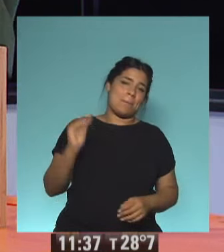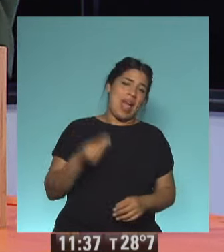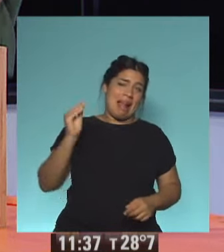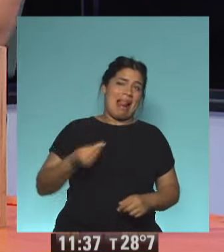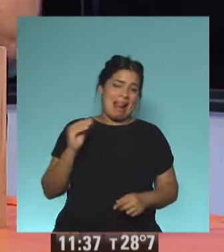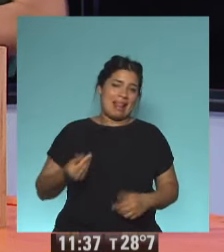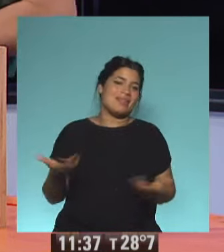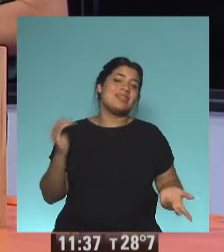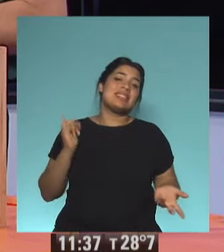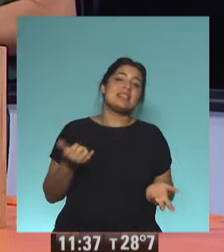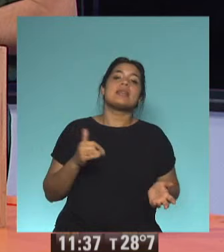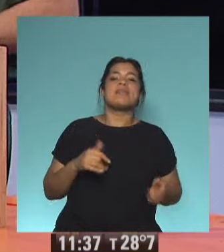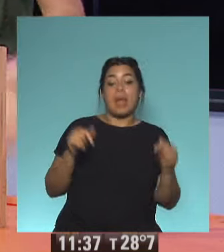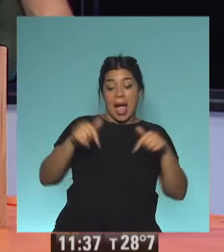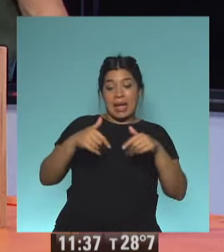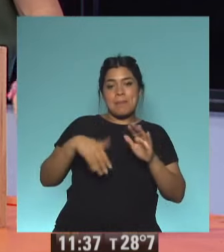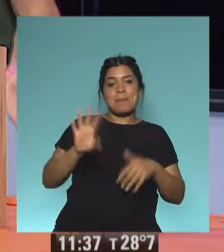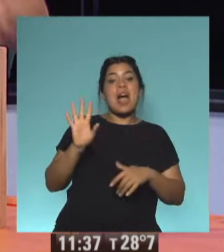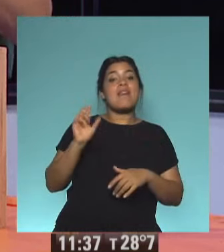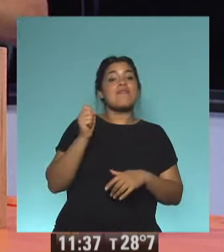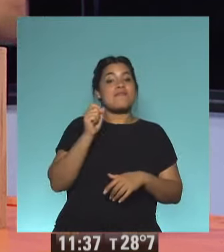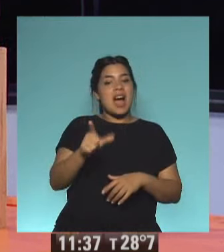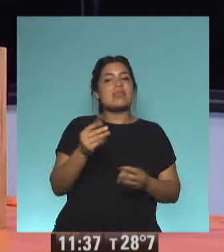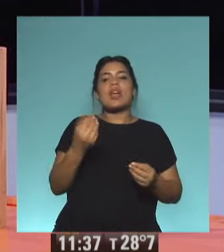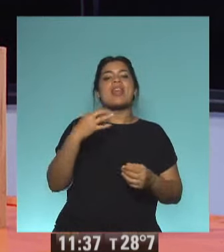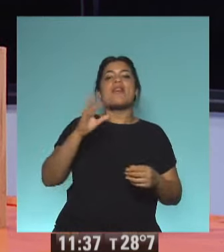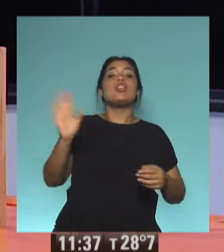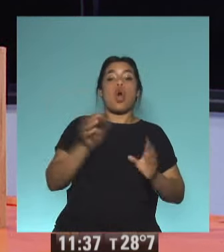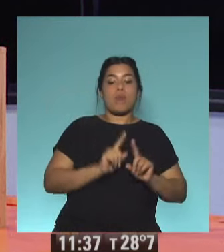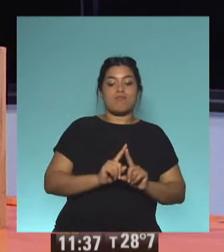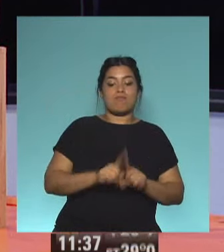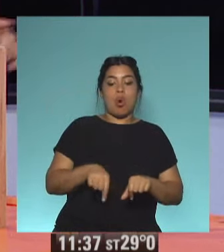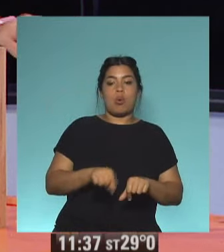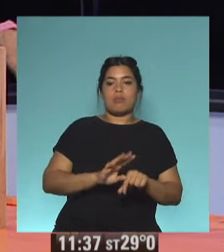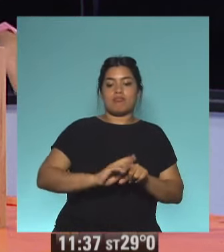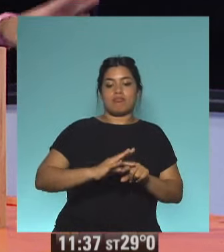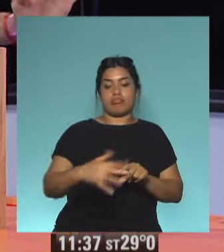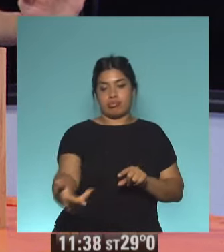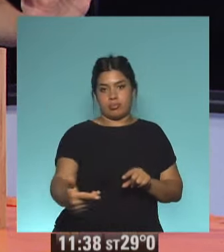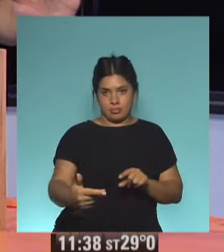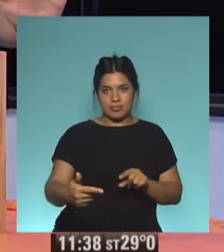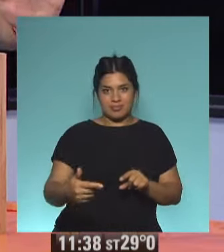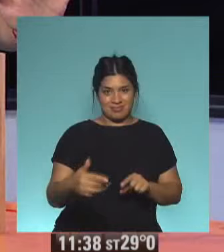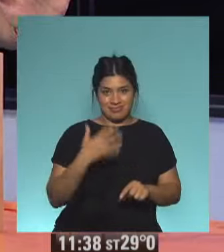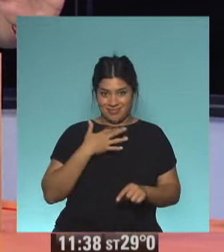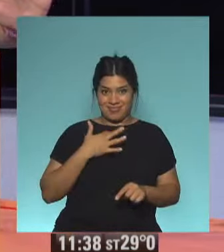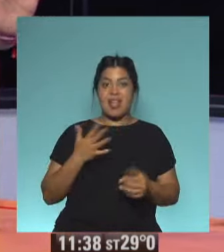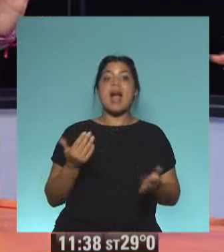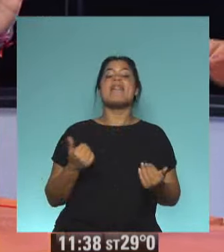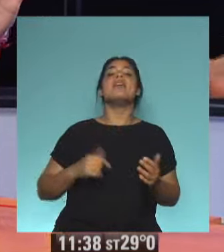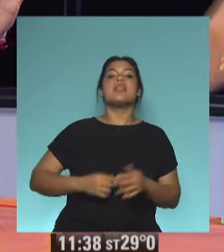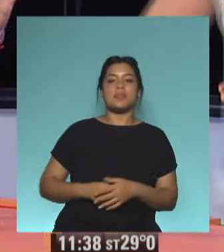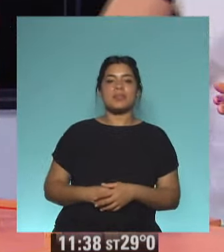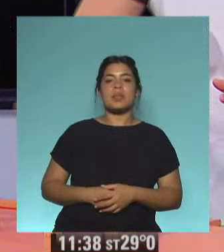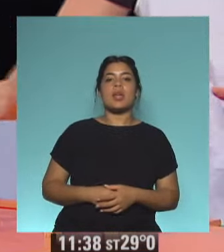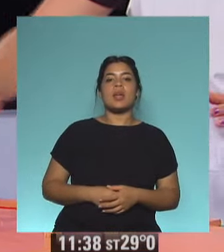más fácil porque acá se tienen que caer todas las piezas, por pero ejemplo. Vamos, pero acá a el ver... truco es que con un solo movimiento se tiene que caer todo. Ahí es el desafío. Que con fichitas